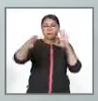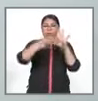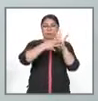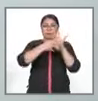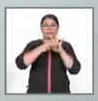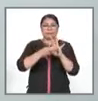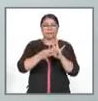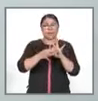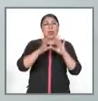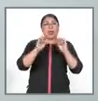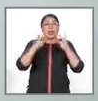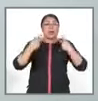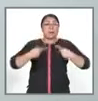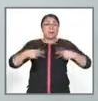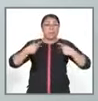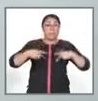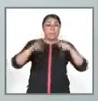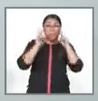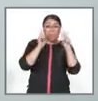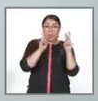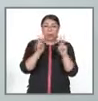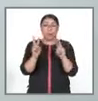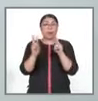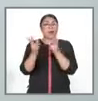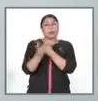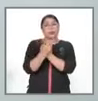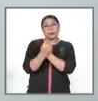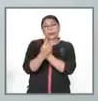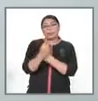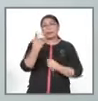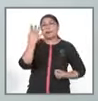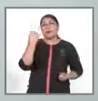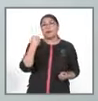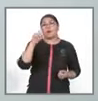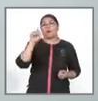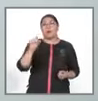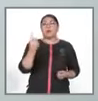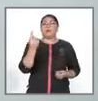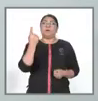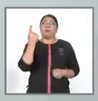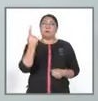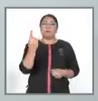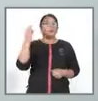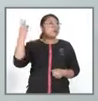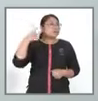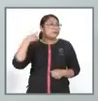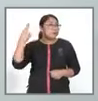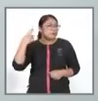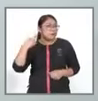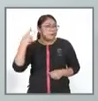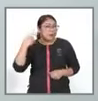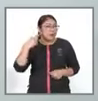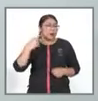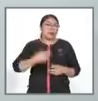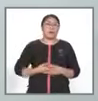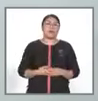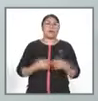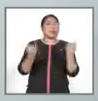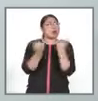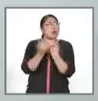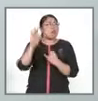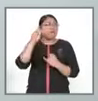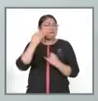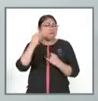y también a las personas que nos acompañan y sintonizan a través de televisión digital en frecuencias radiofónicas y también en nuestras plataformas